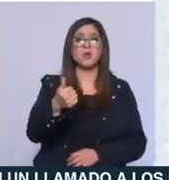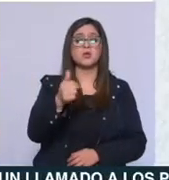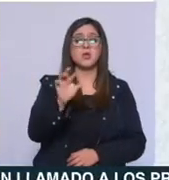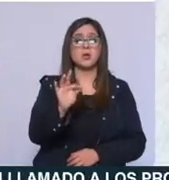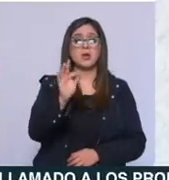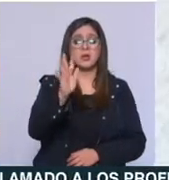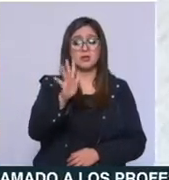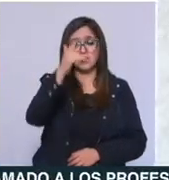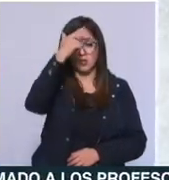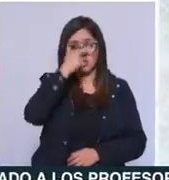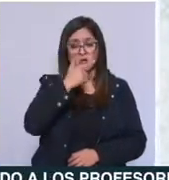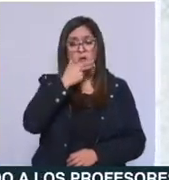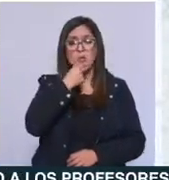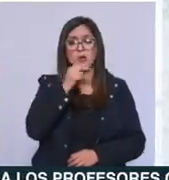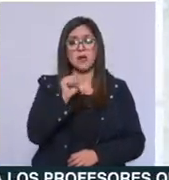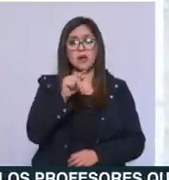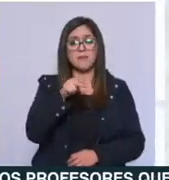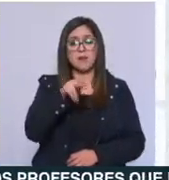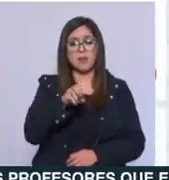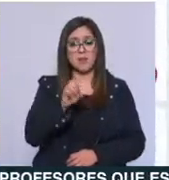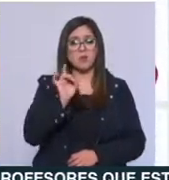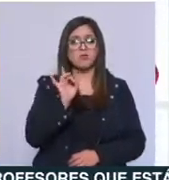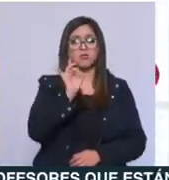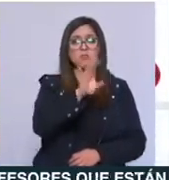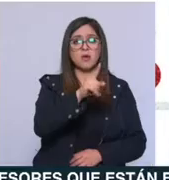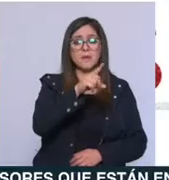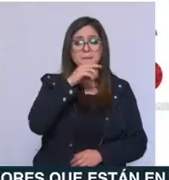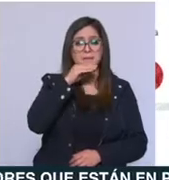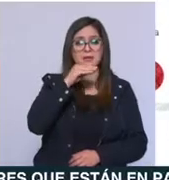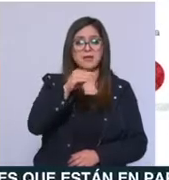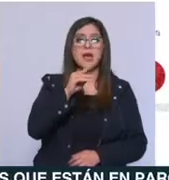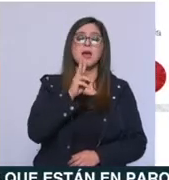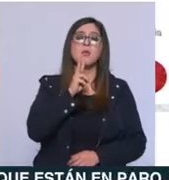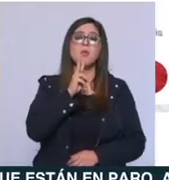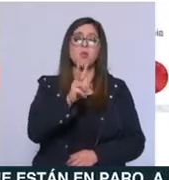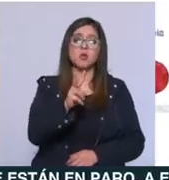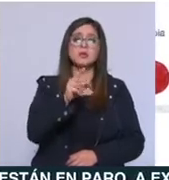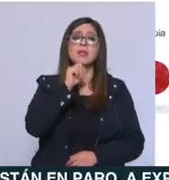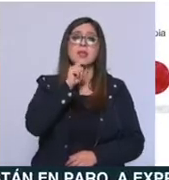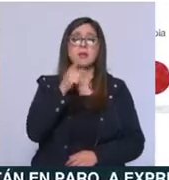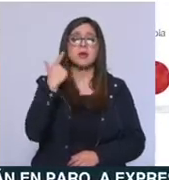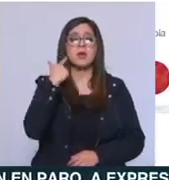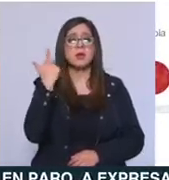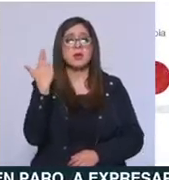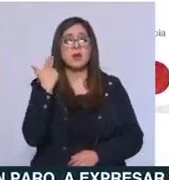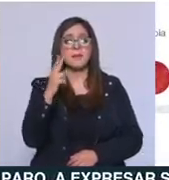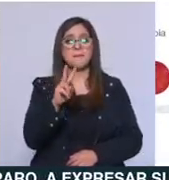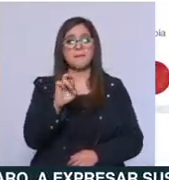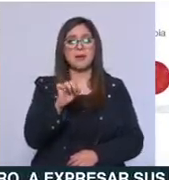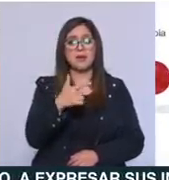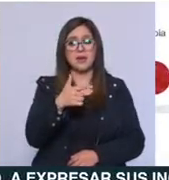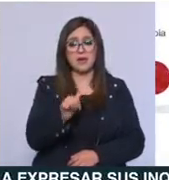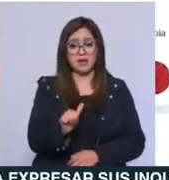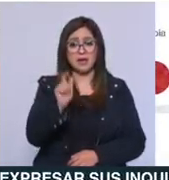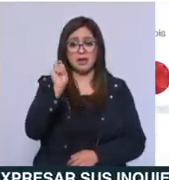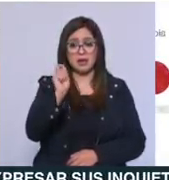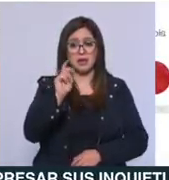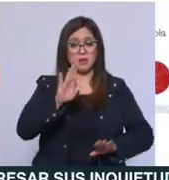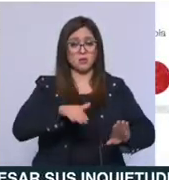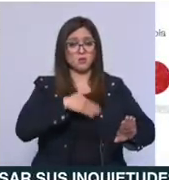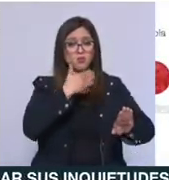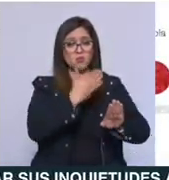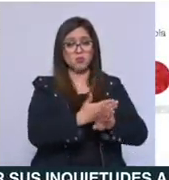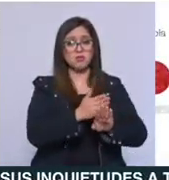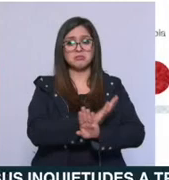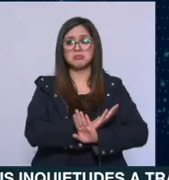de la noche Armando Vega le envió el mensaje de voz. En este mensaje también se puede escuchar a Vega Gil asegurando que tras esta acusación